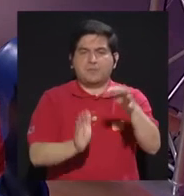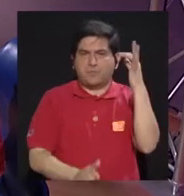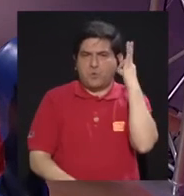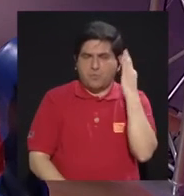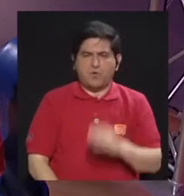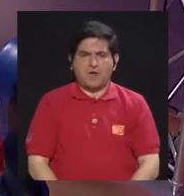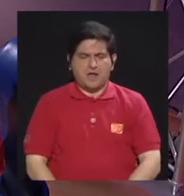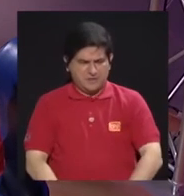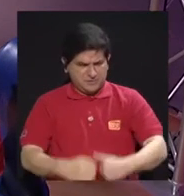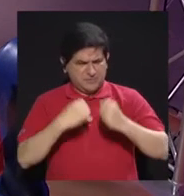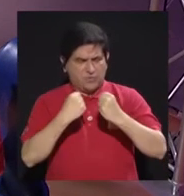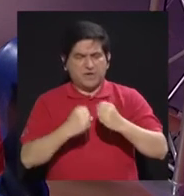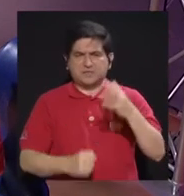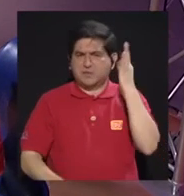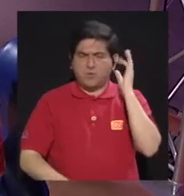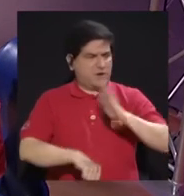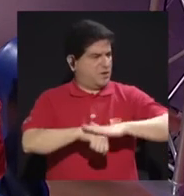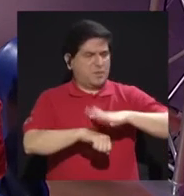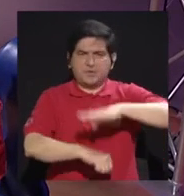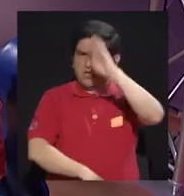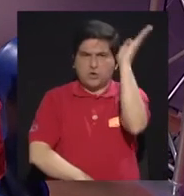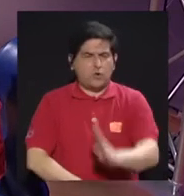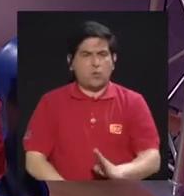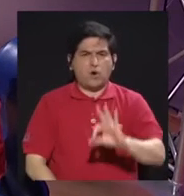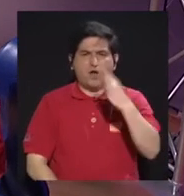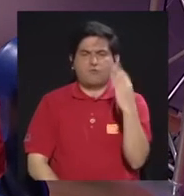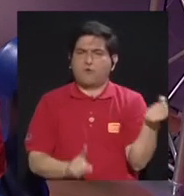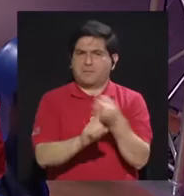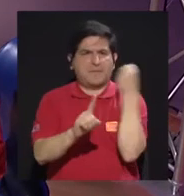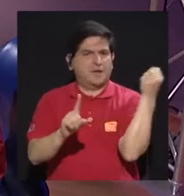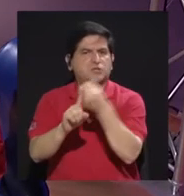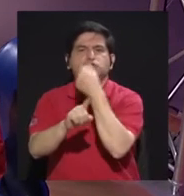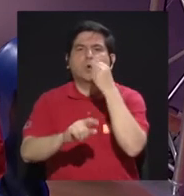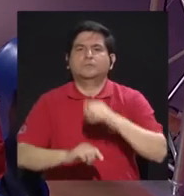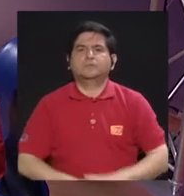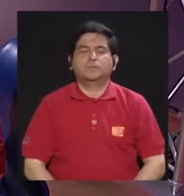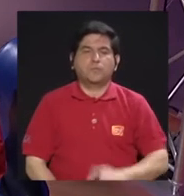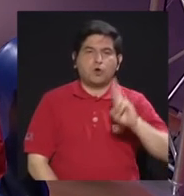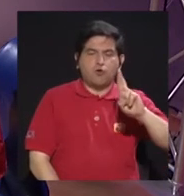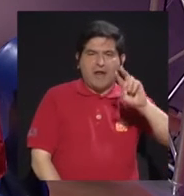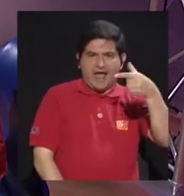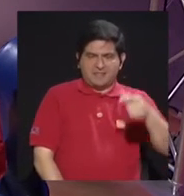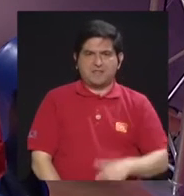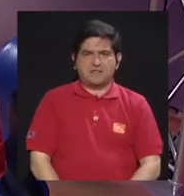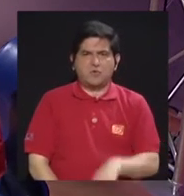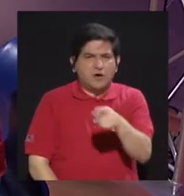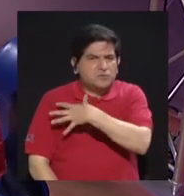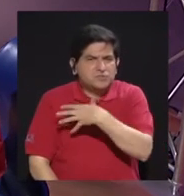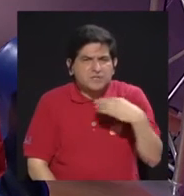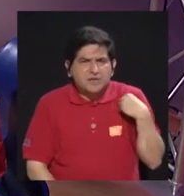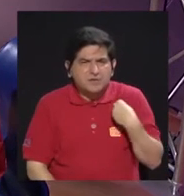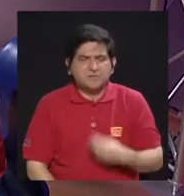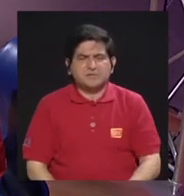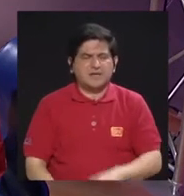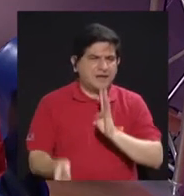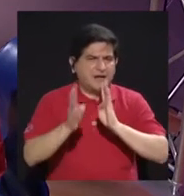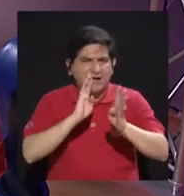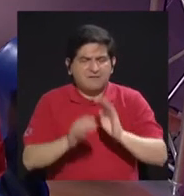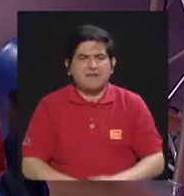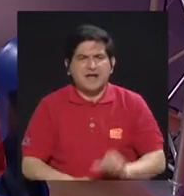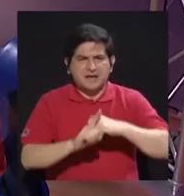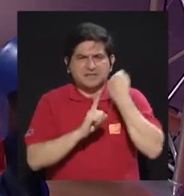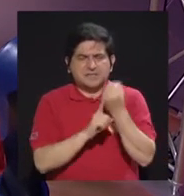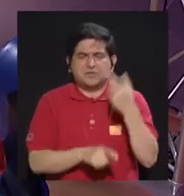de fortaleza, ninguna mujer debe permitir ninguna forma de agresión. Rolando Galera dice, le gustaría que se refiera a la situación